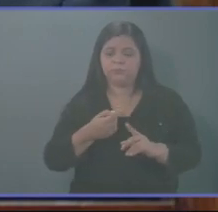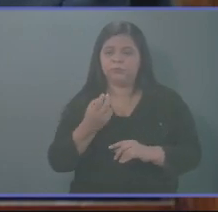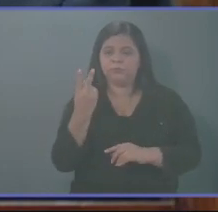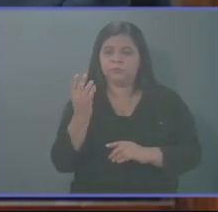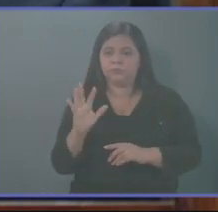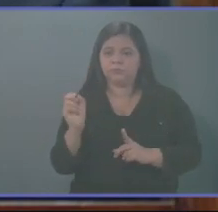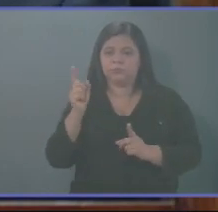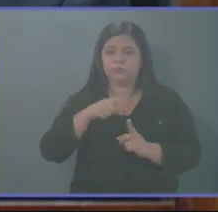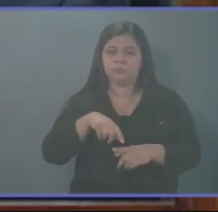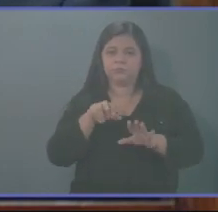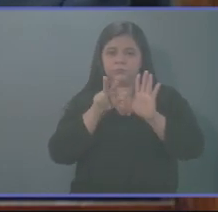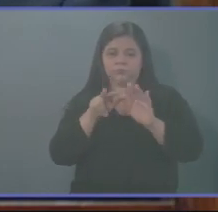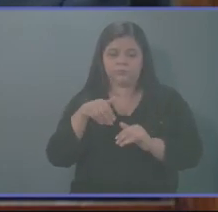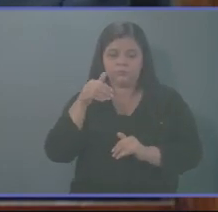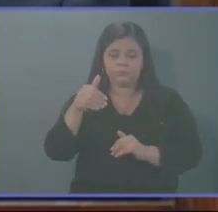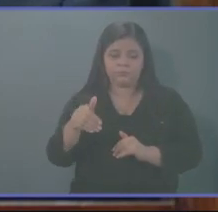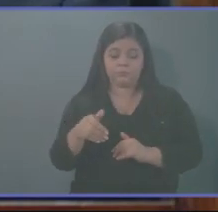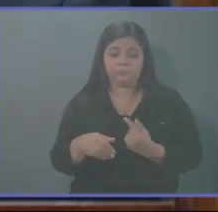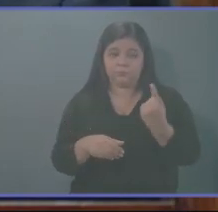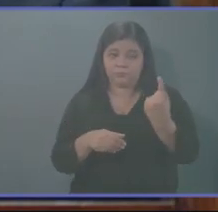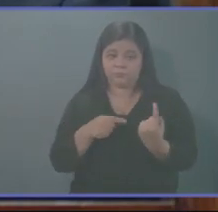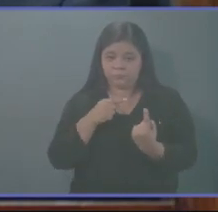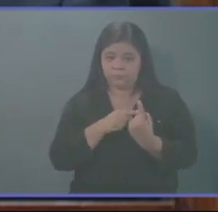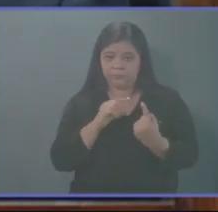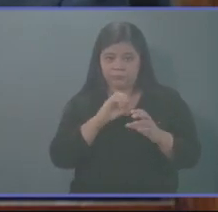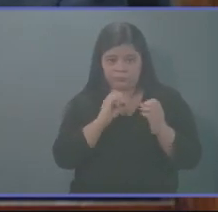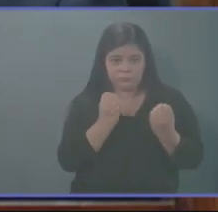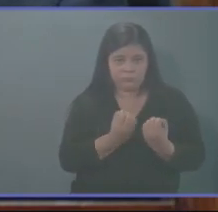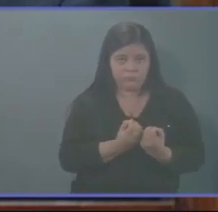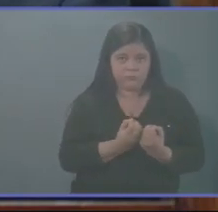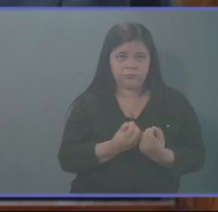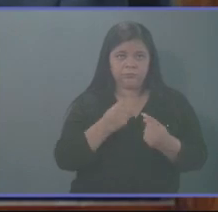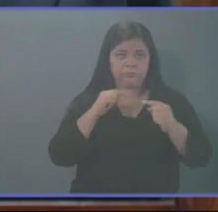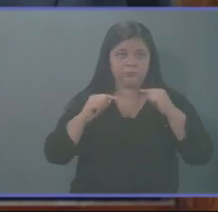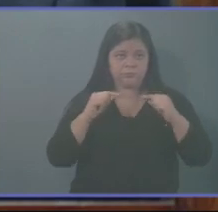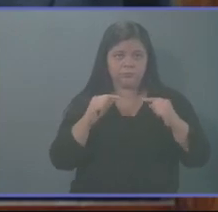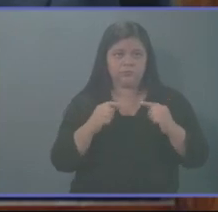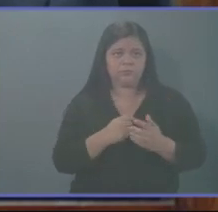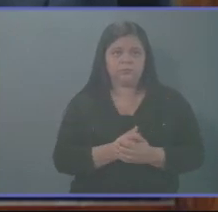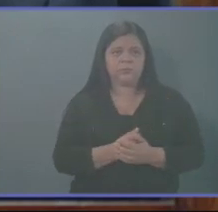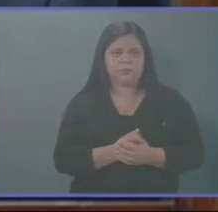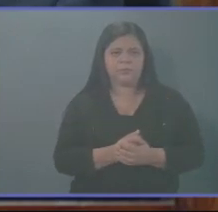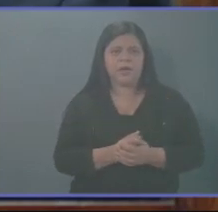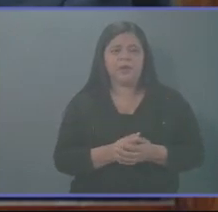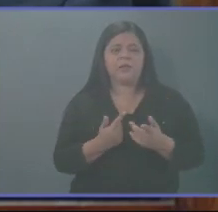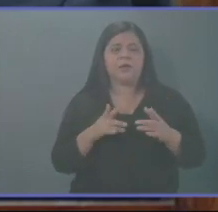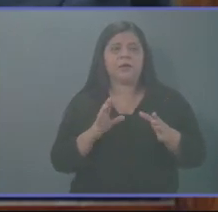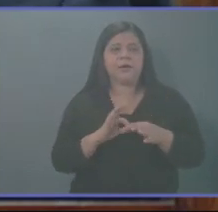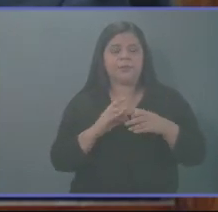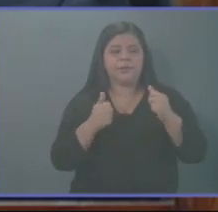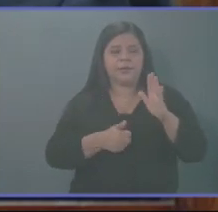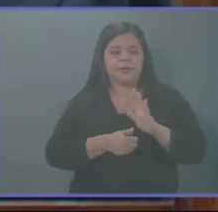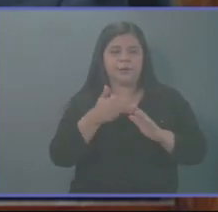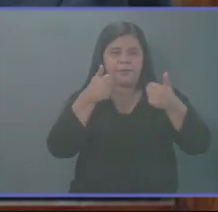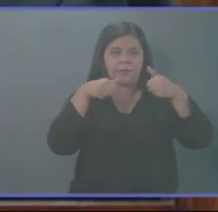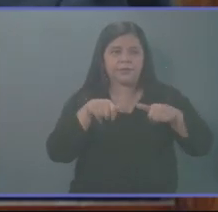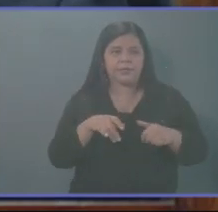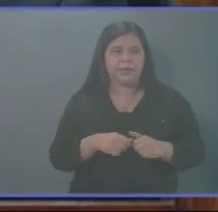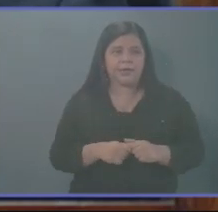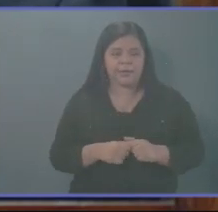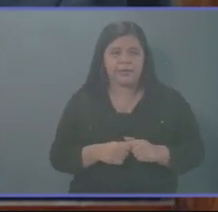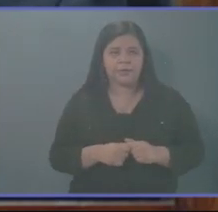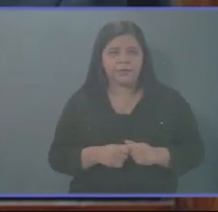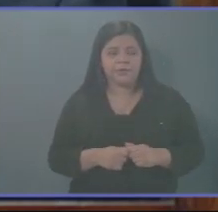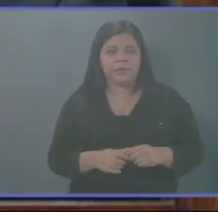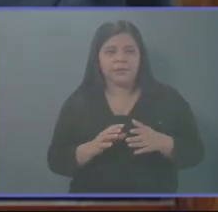5 a 8 años. Y si el sujeto fuera organizador, jefe, dirigente, cabecilla o financista de dichas agrupaciones, la